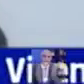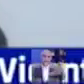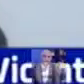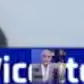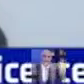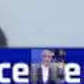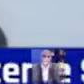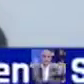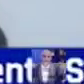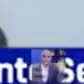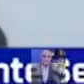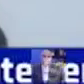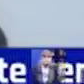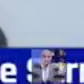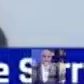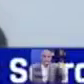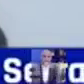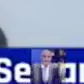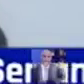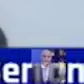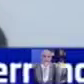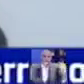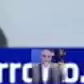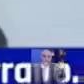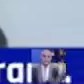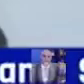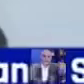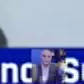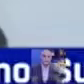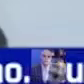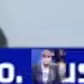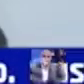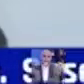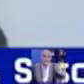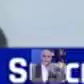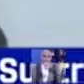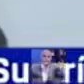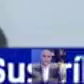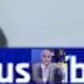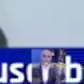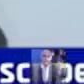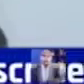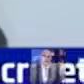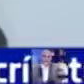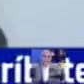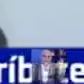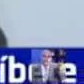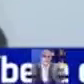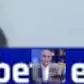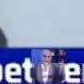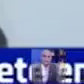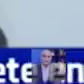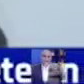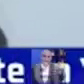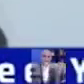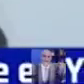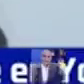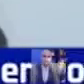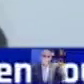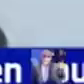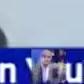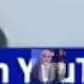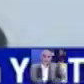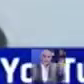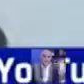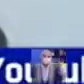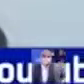actualmente ocupa, pero es exactamente el mismo caso, o peor, imagínense nada más, público